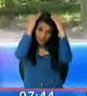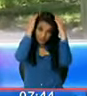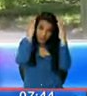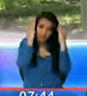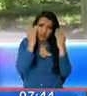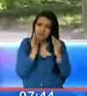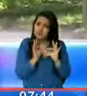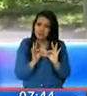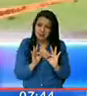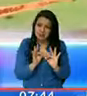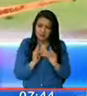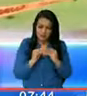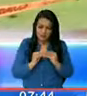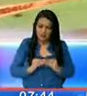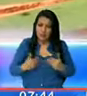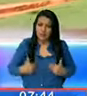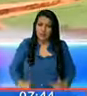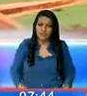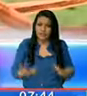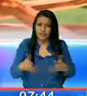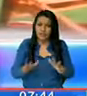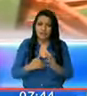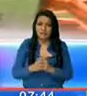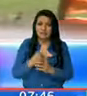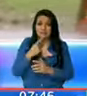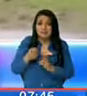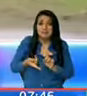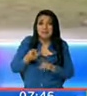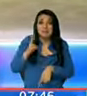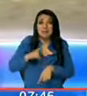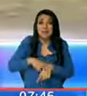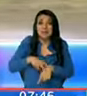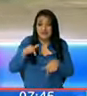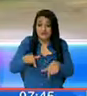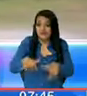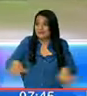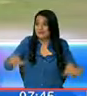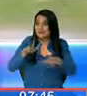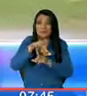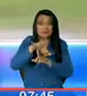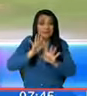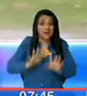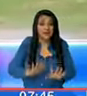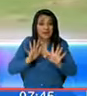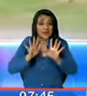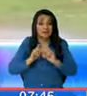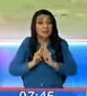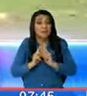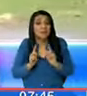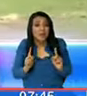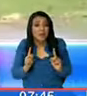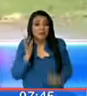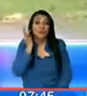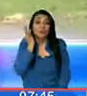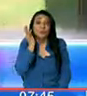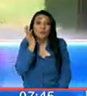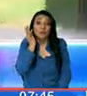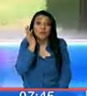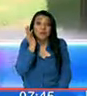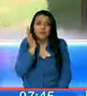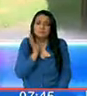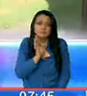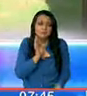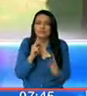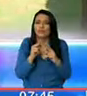Todo está bien formadito ya. Paulina indica que es la primera vez que algo así ocurre en el lugar. Sin embargo, dice que como mujer, aunque no